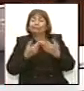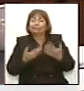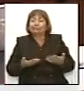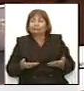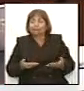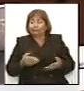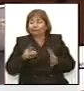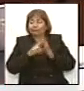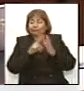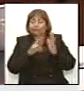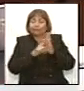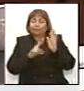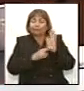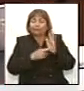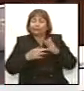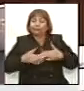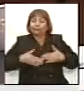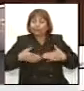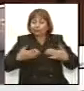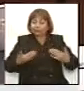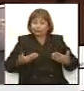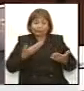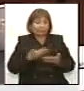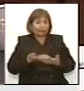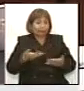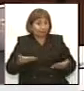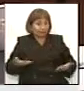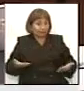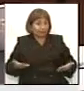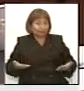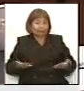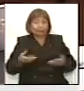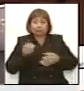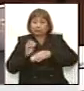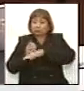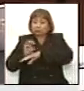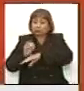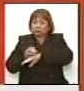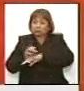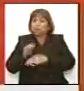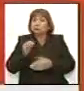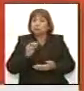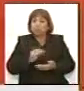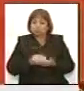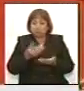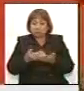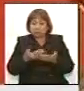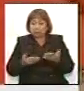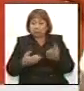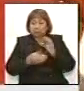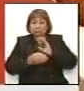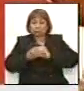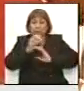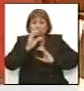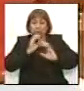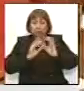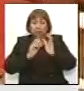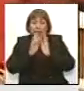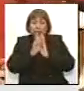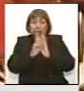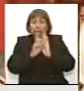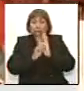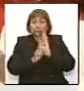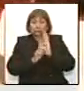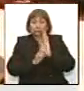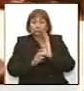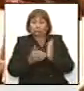las reglas que permiten el tratamiento de su materia. Sugiere además que la materia de la ciencia de la legislación